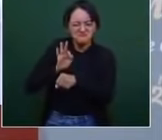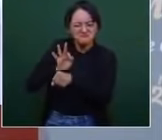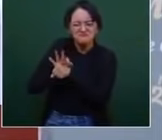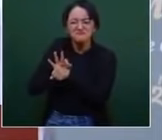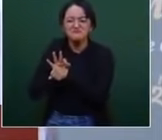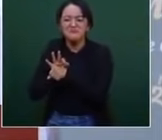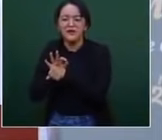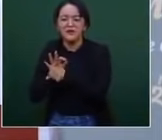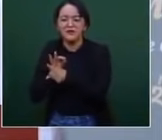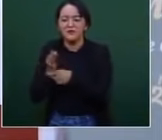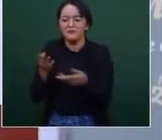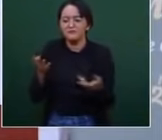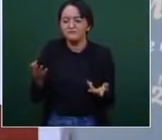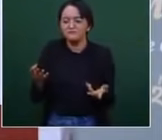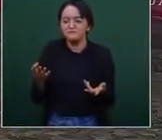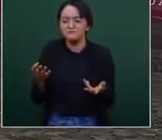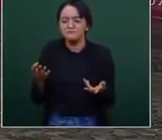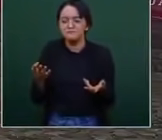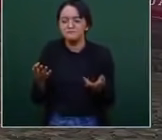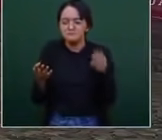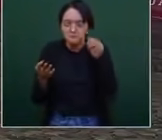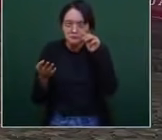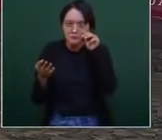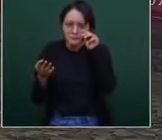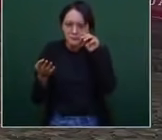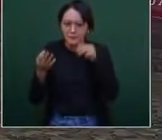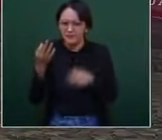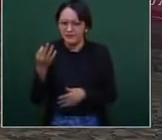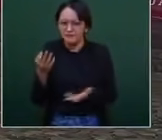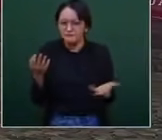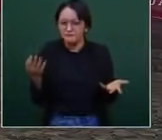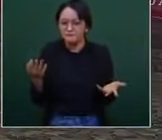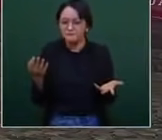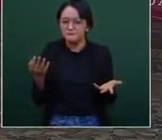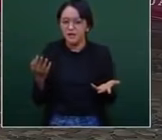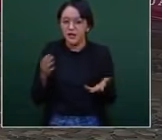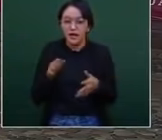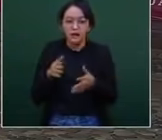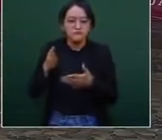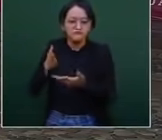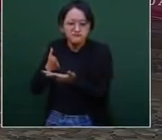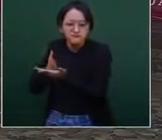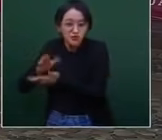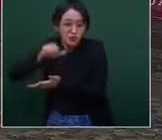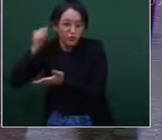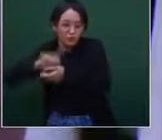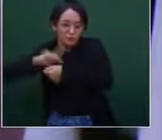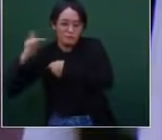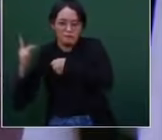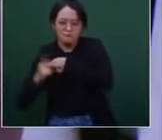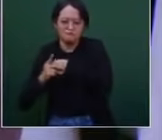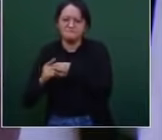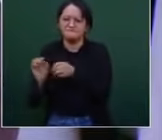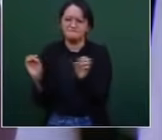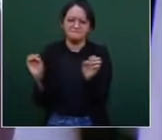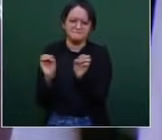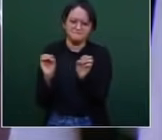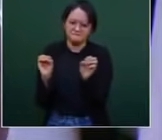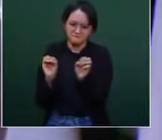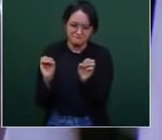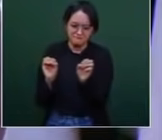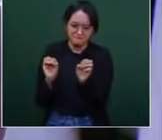no ha participado nunca en incursiones contra otros países. Sus misiones